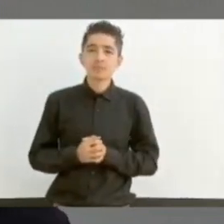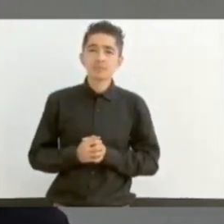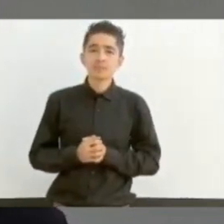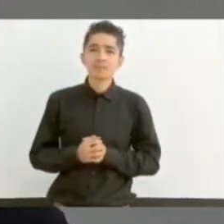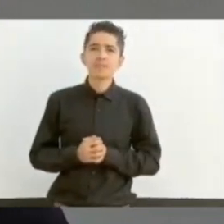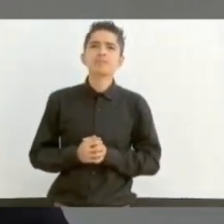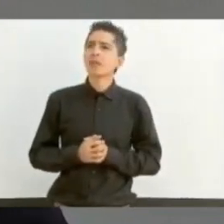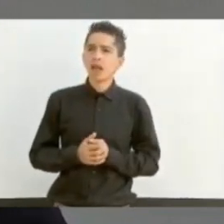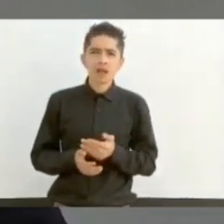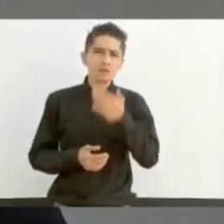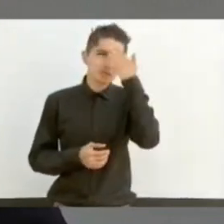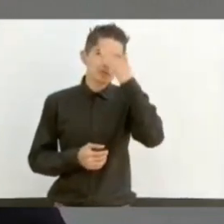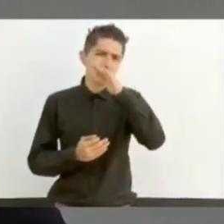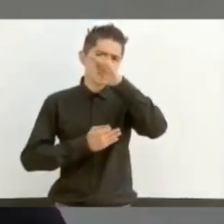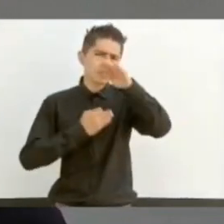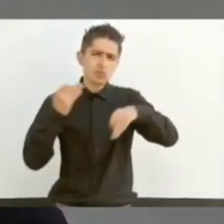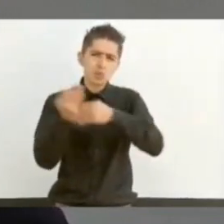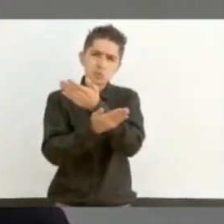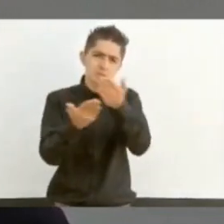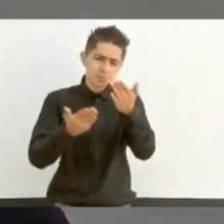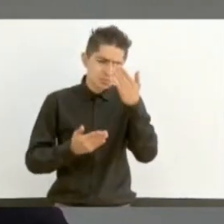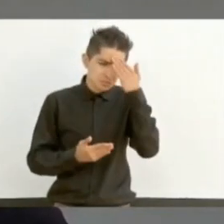Estamos, como todos sabemos,